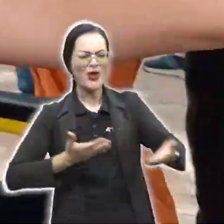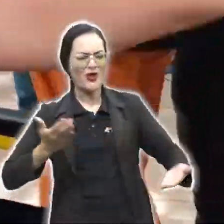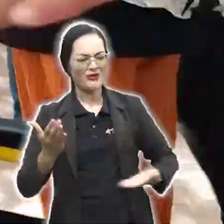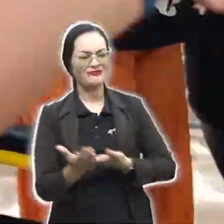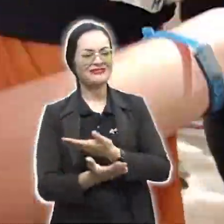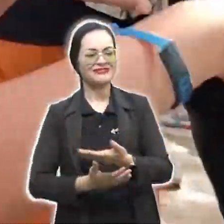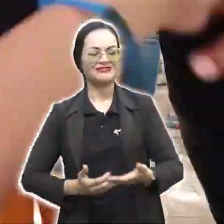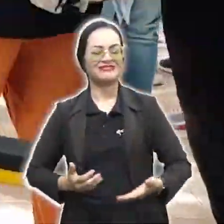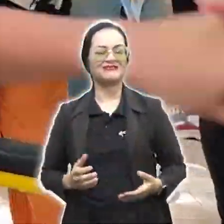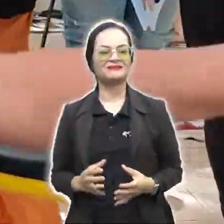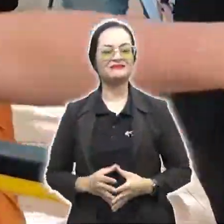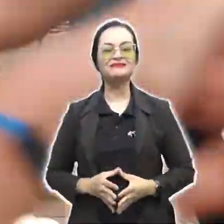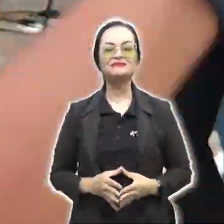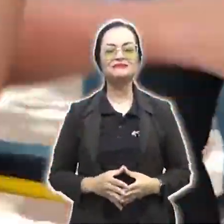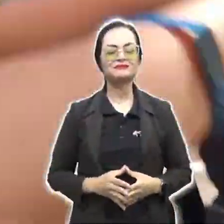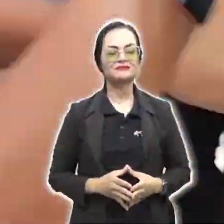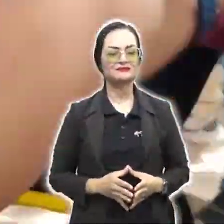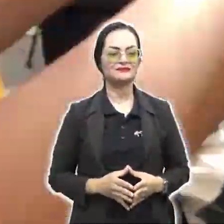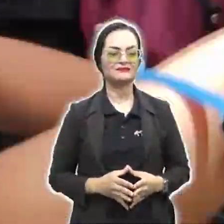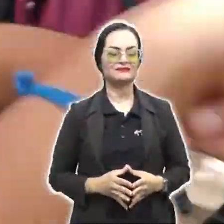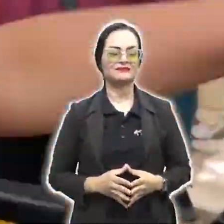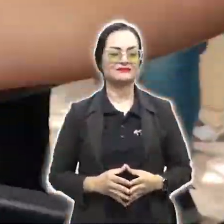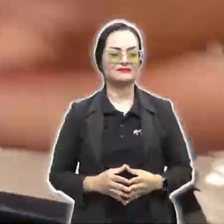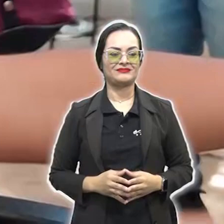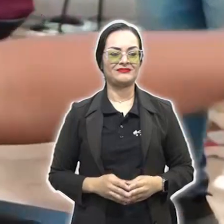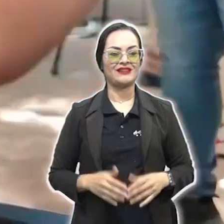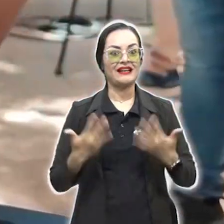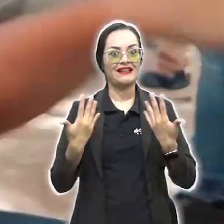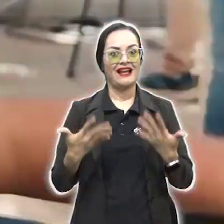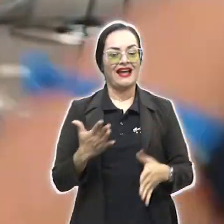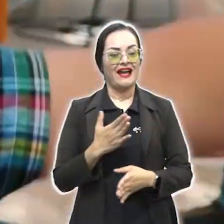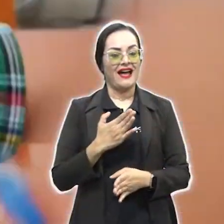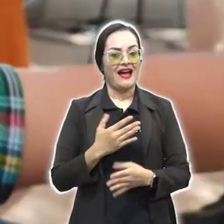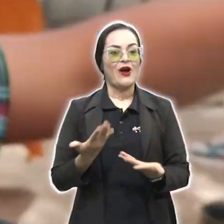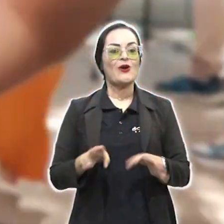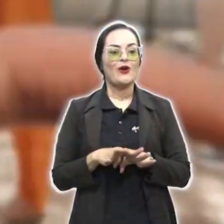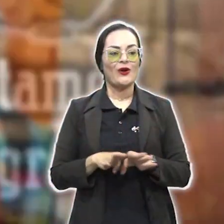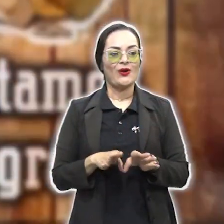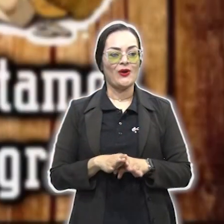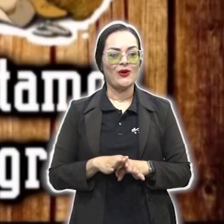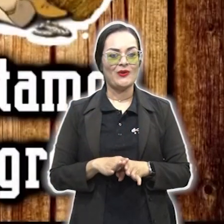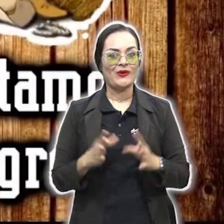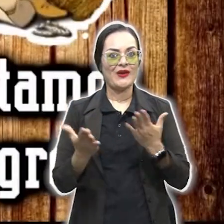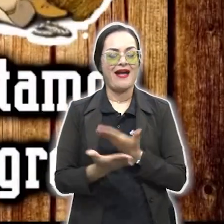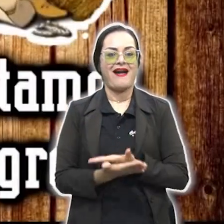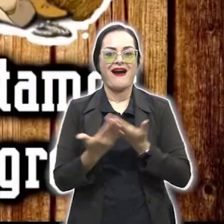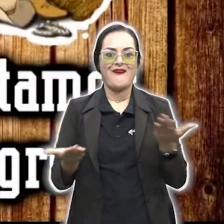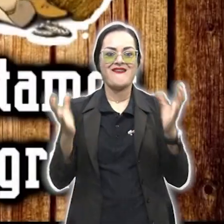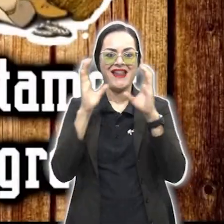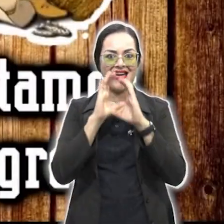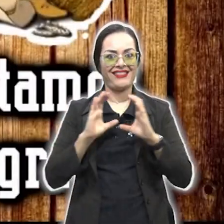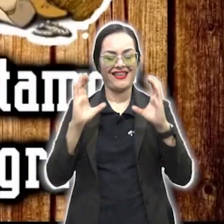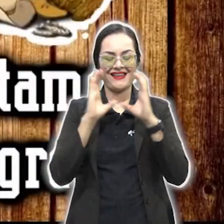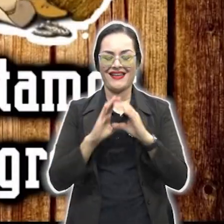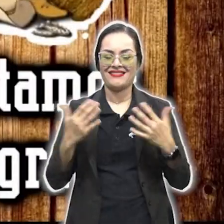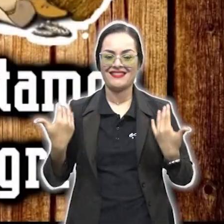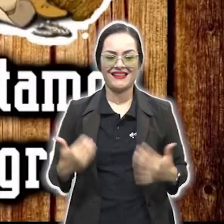asistentes. Por fin había llegado el momento de cantar, como había sido el sueño de Ángel Antonio.